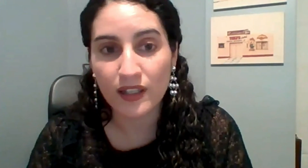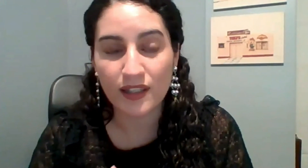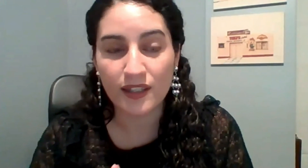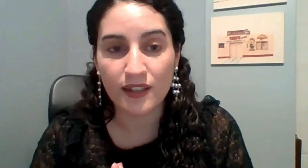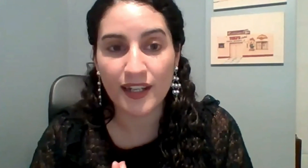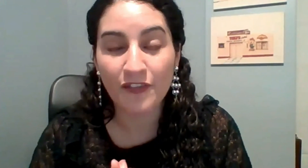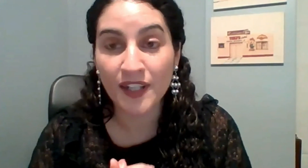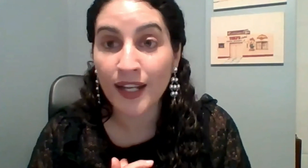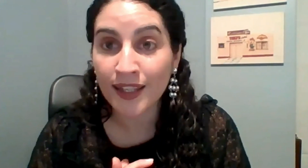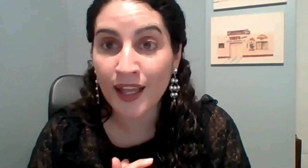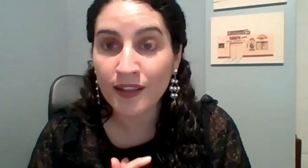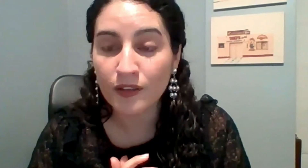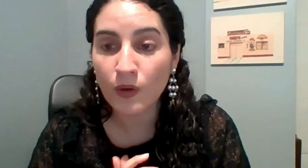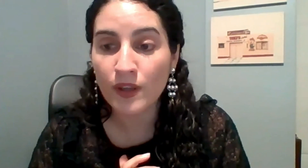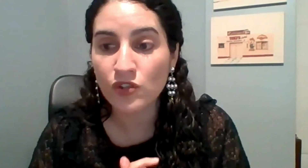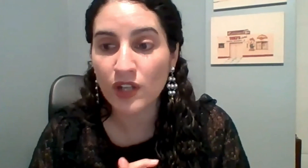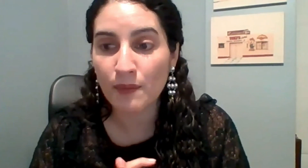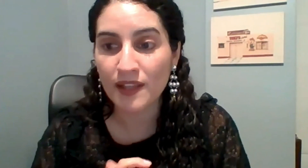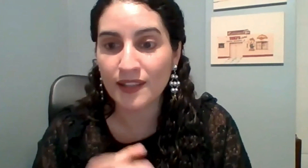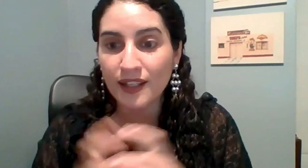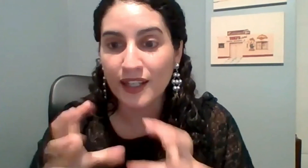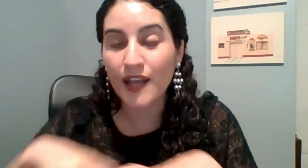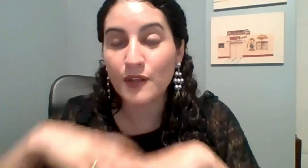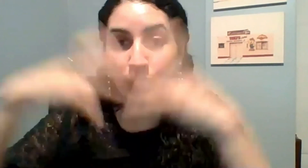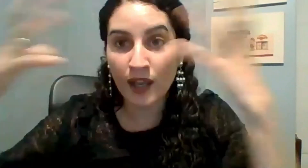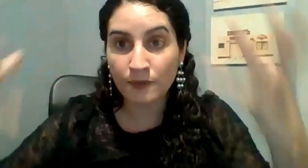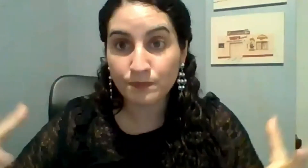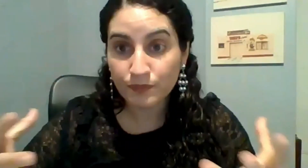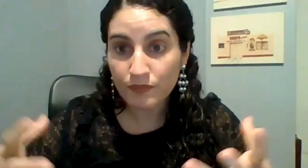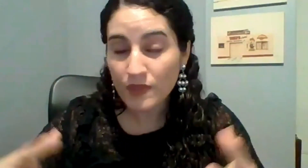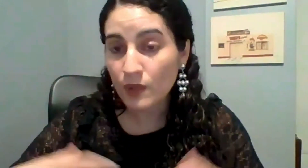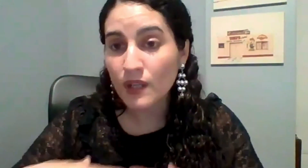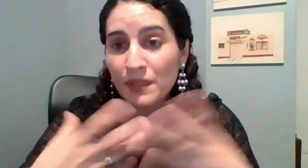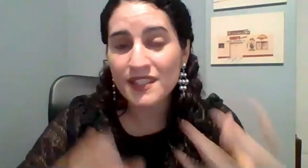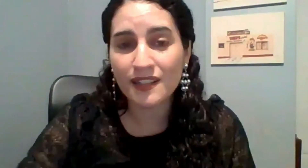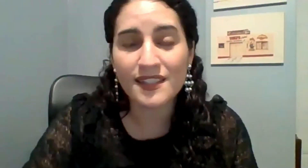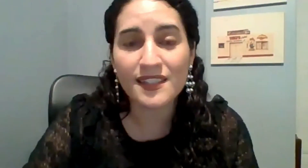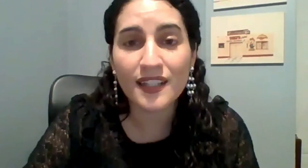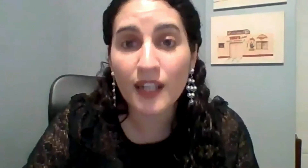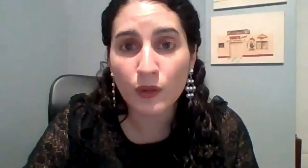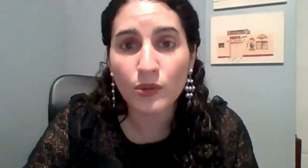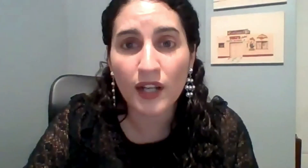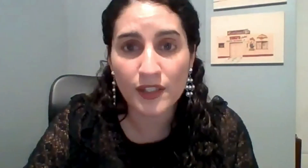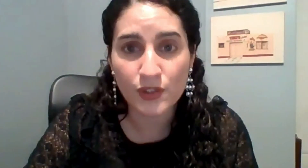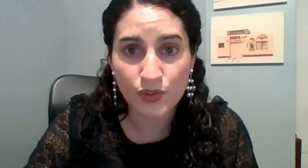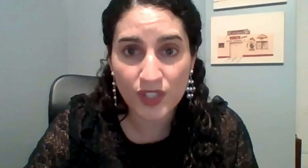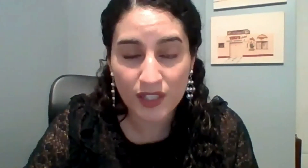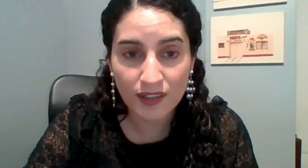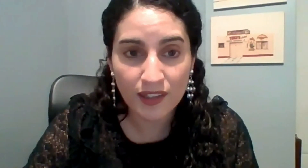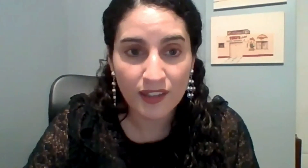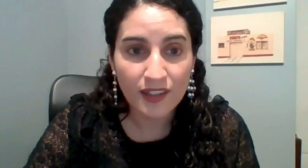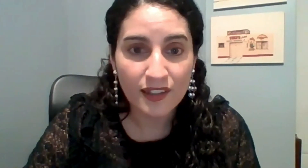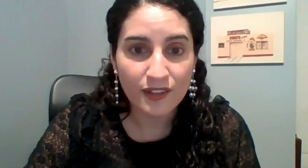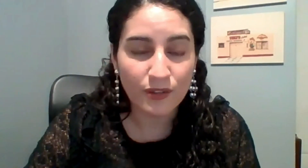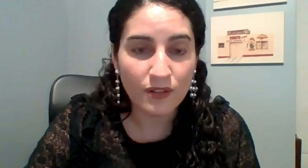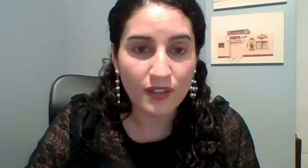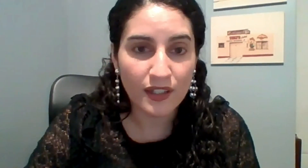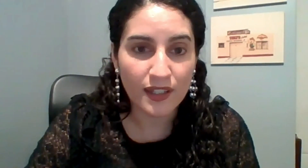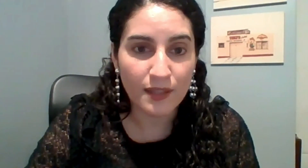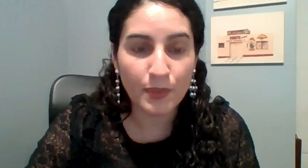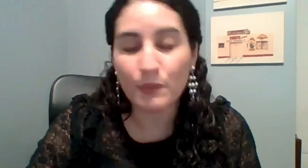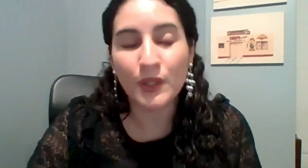¿no? La finalidad no es solamente crear una pieza artística, en algunos casos sí,